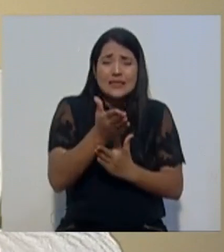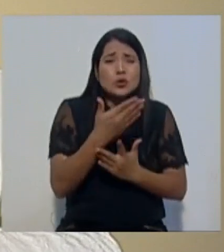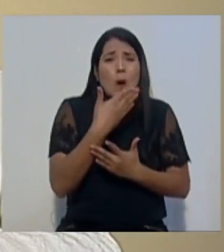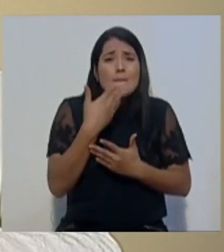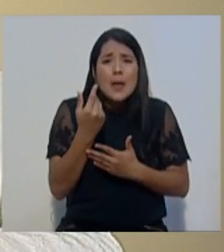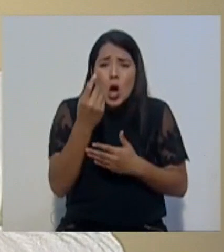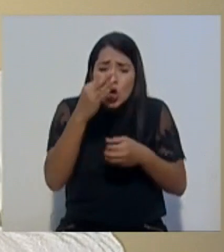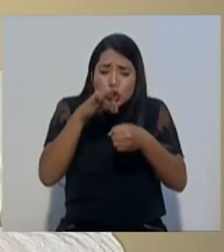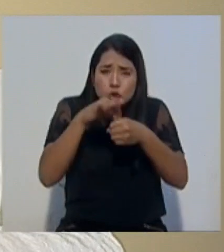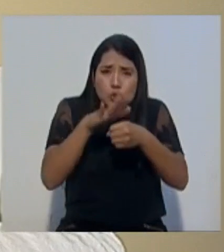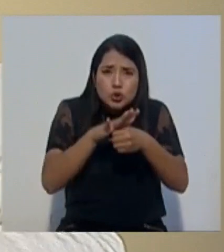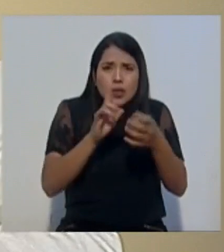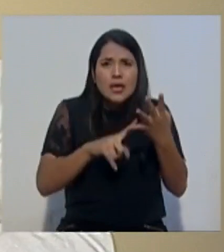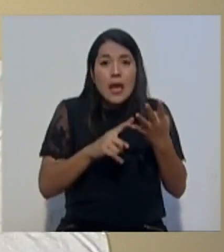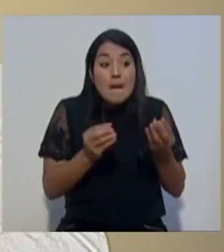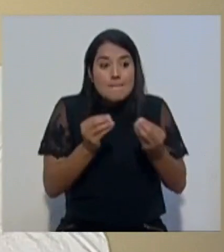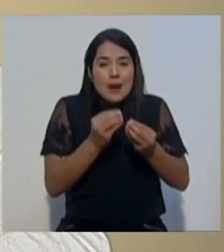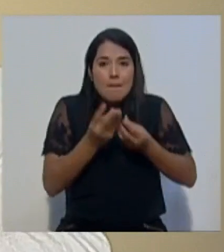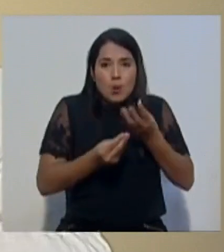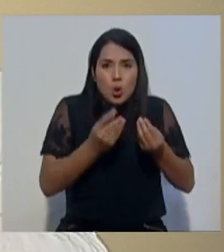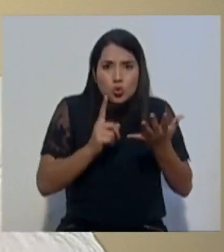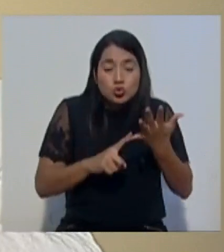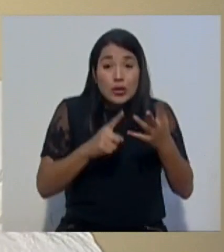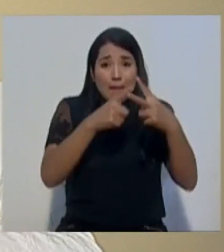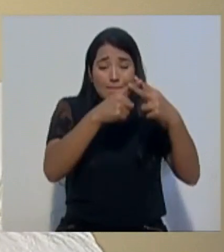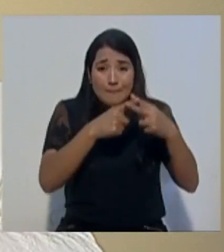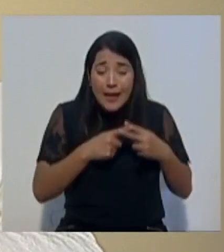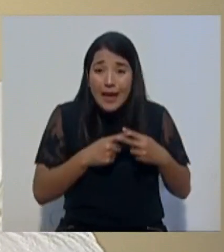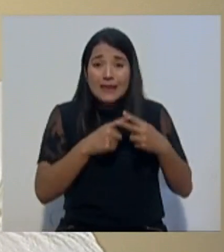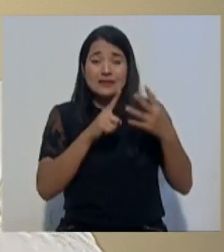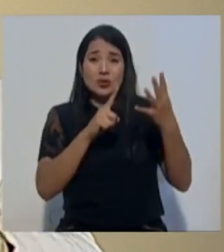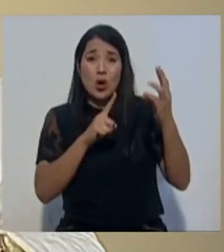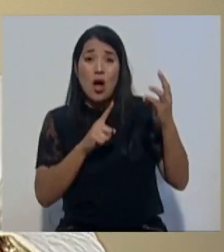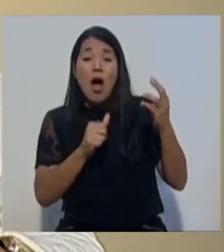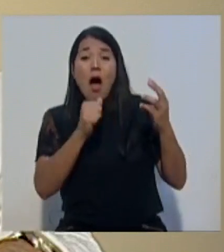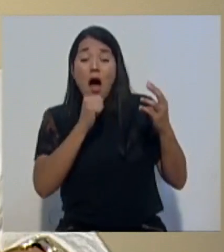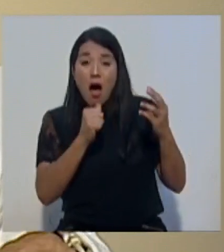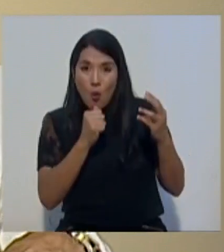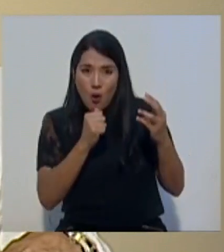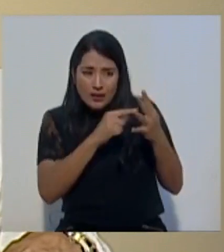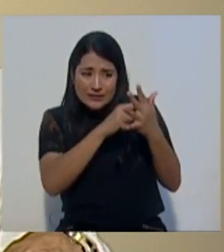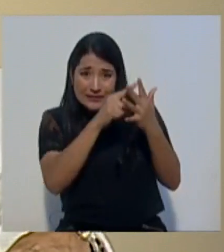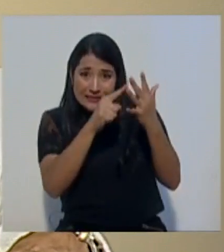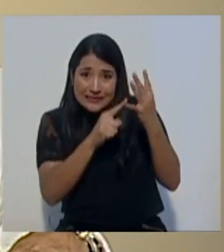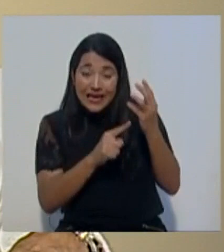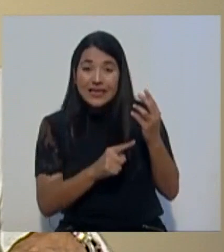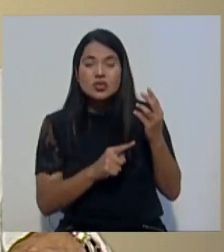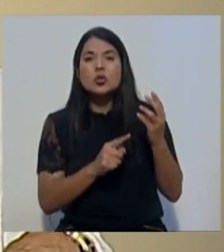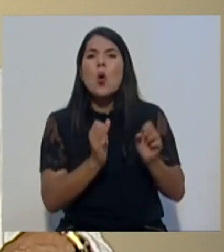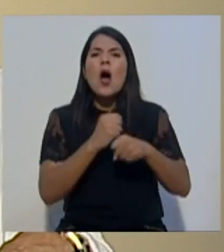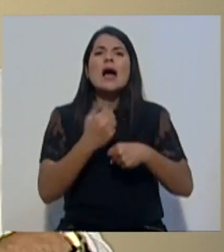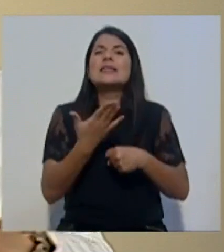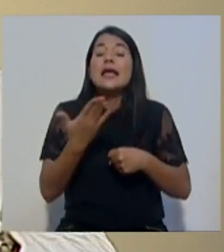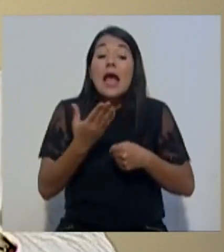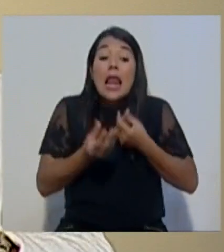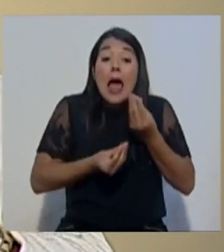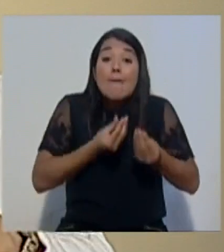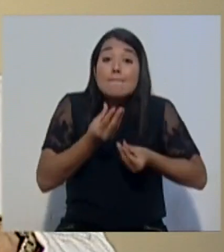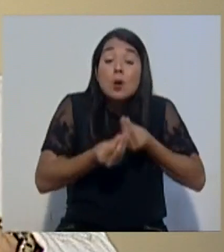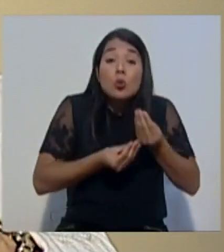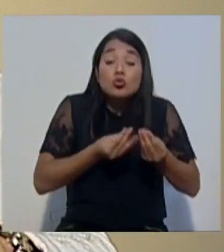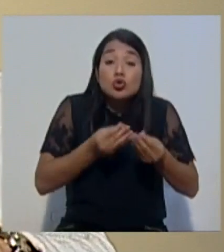semillas, incremento de la productividad, el tema del crédito, el tema del agua. Todo esto ha hecho que la productividad